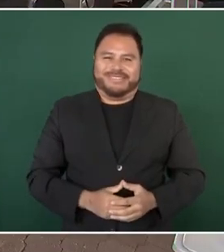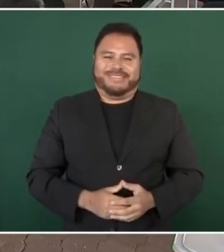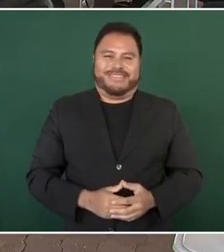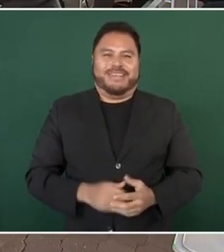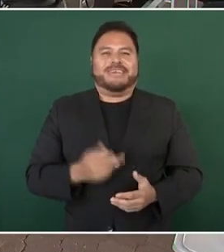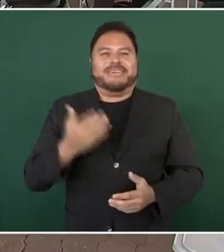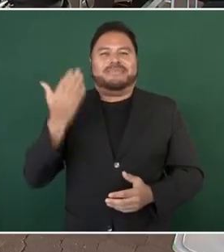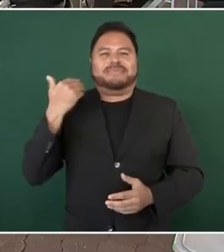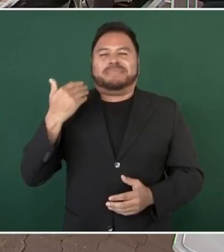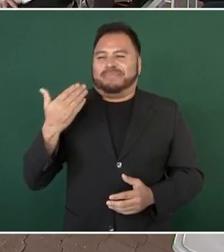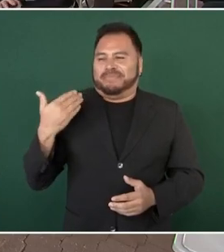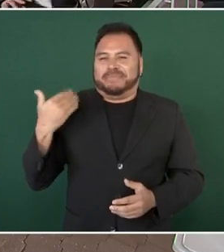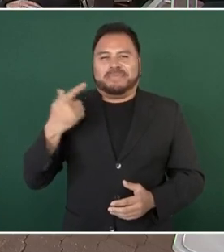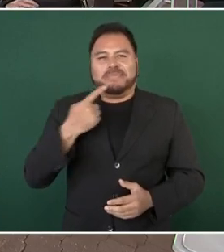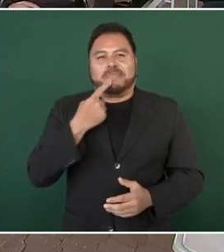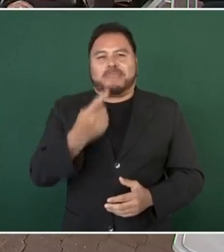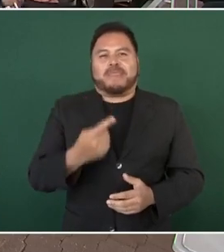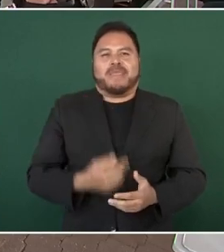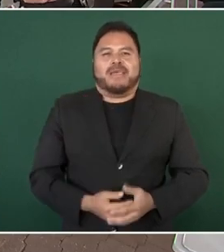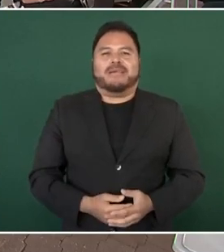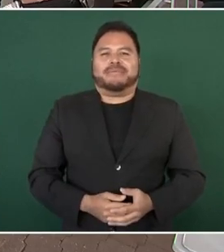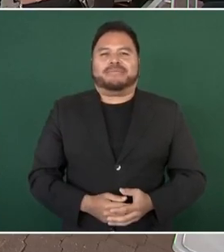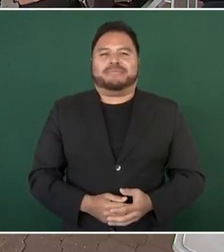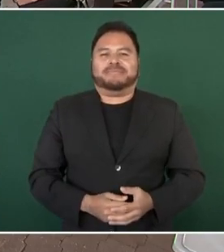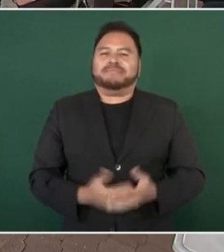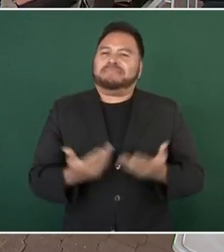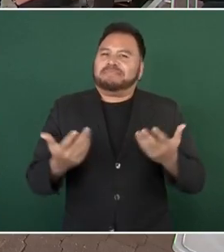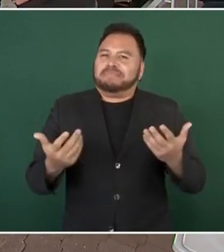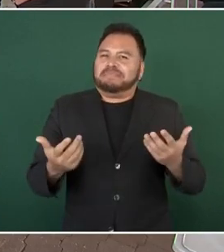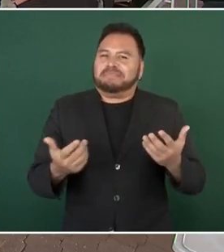Comentaba yo también hace poco que